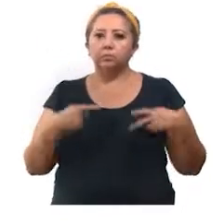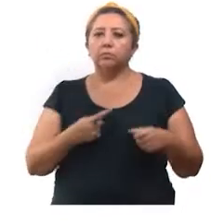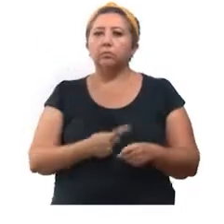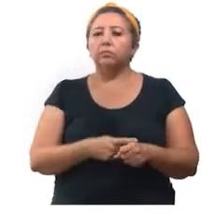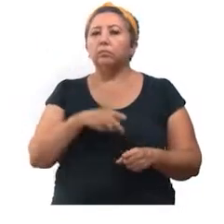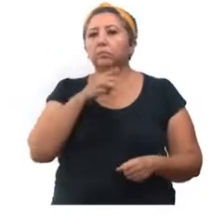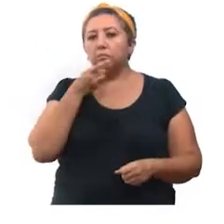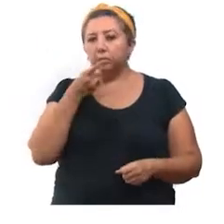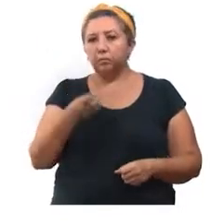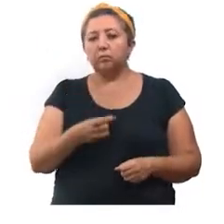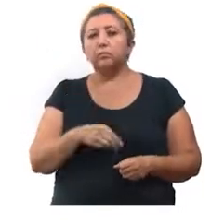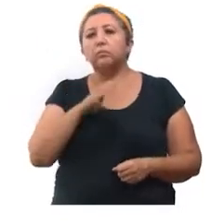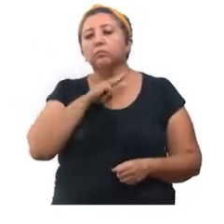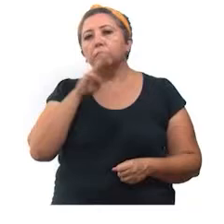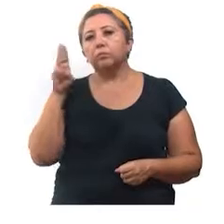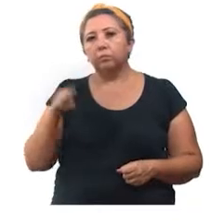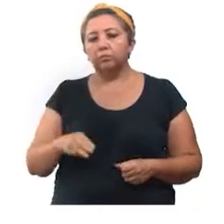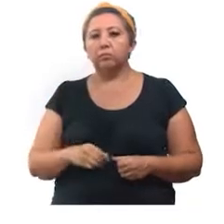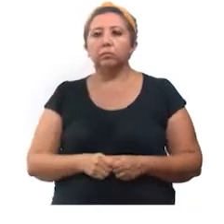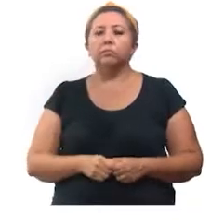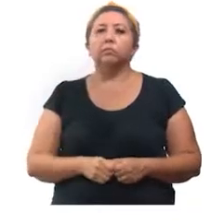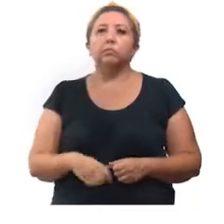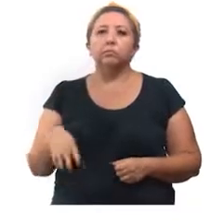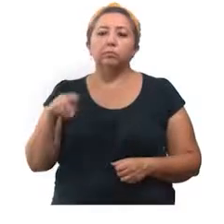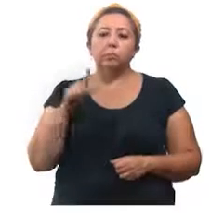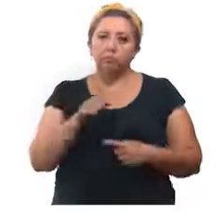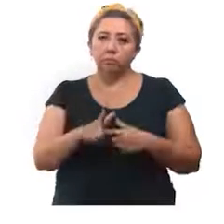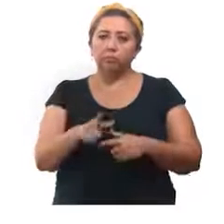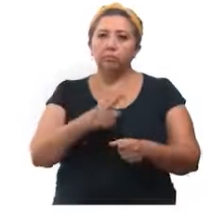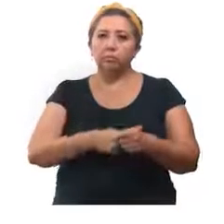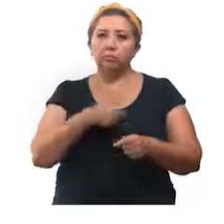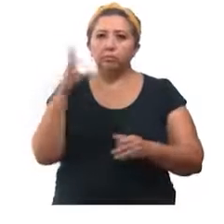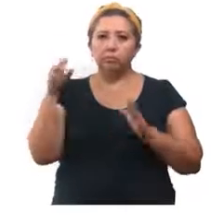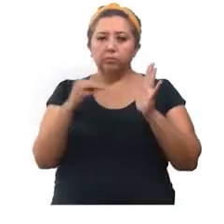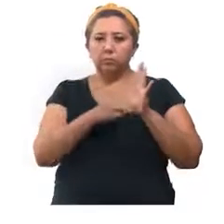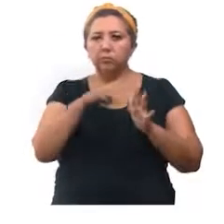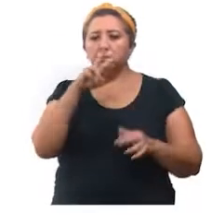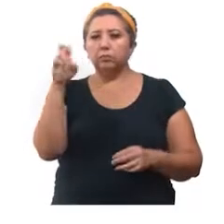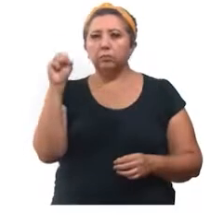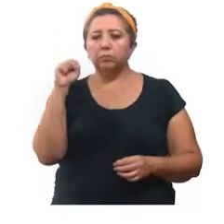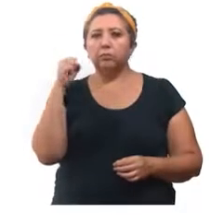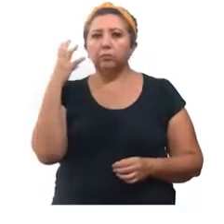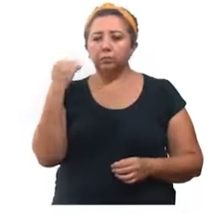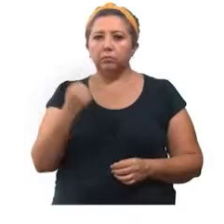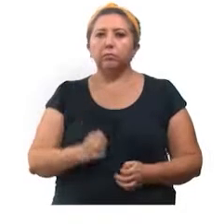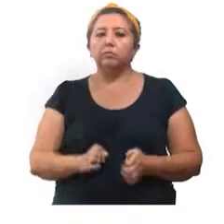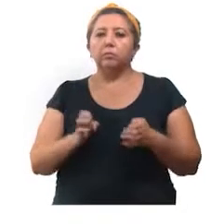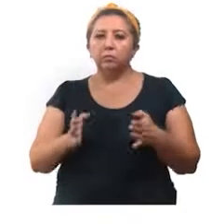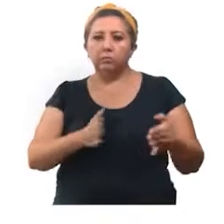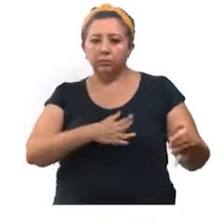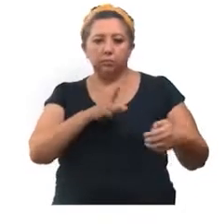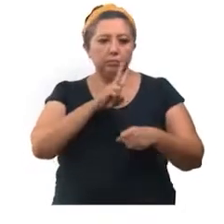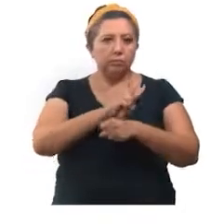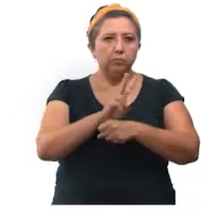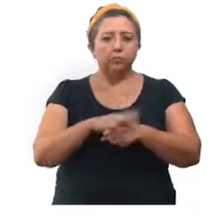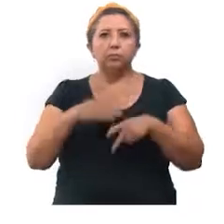personas fallecidas a causa del coronavirus. De los casos activos, 2.269